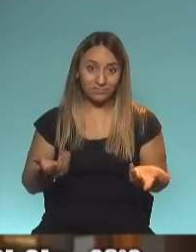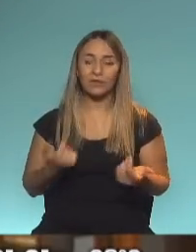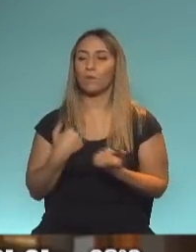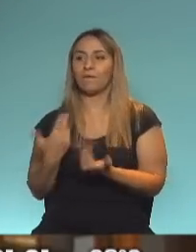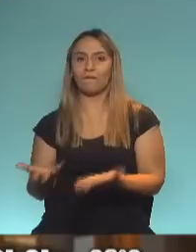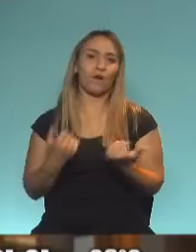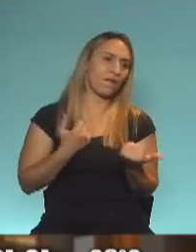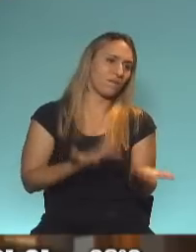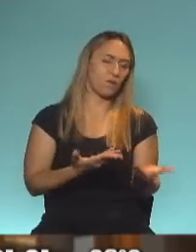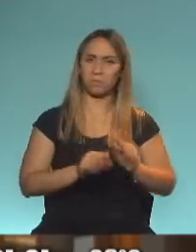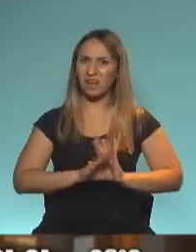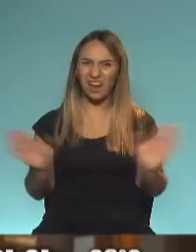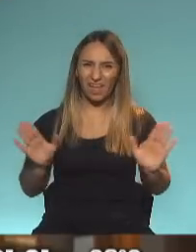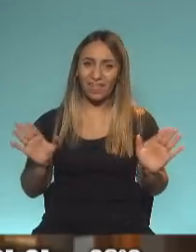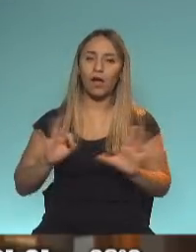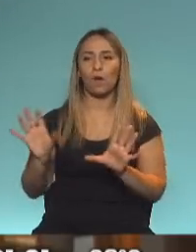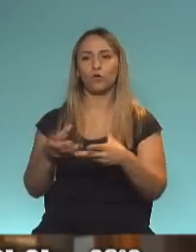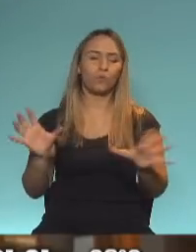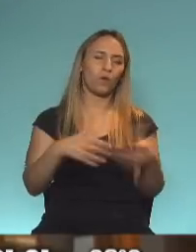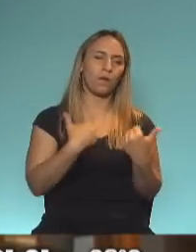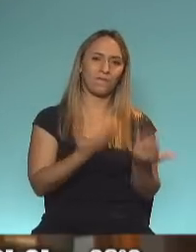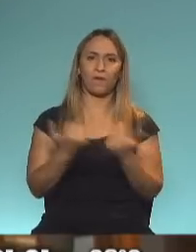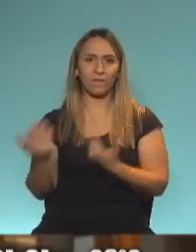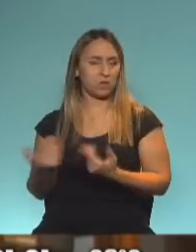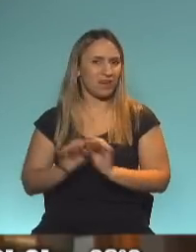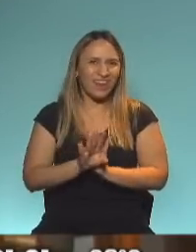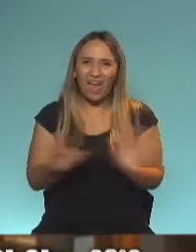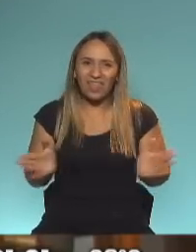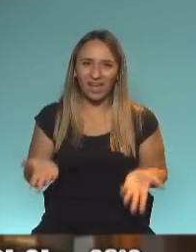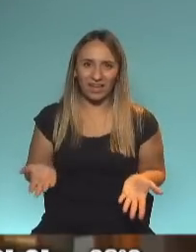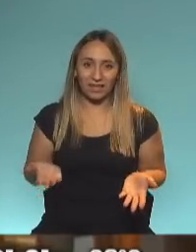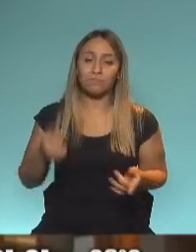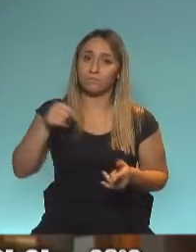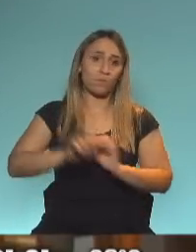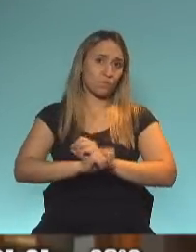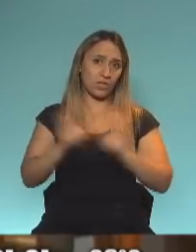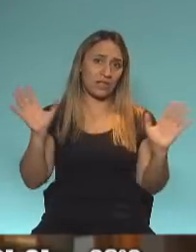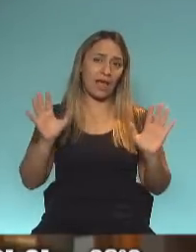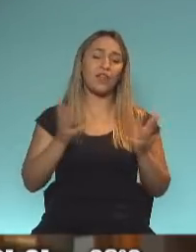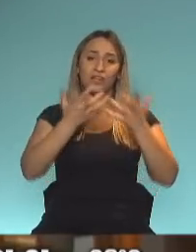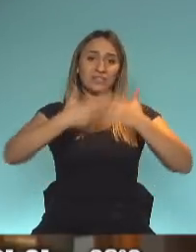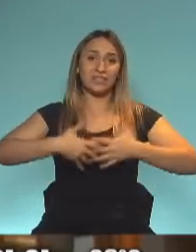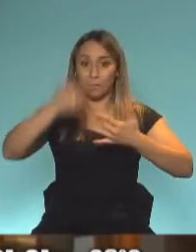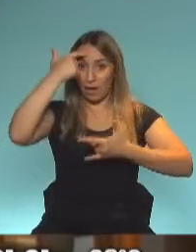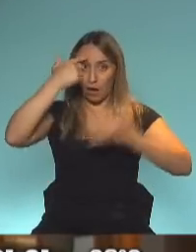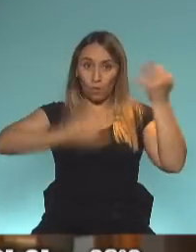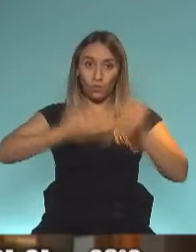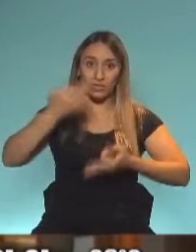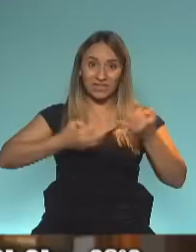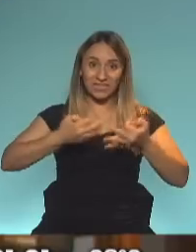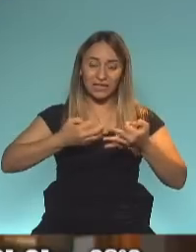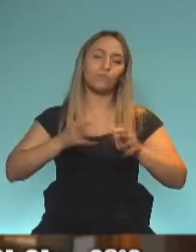de fulano, mengano, o tal grupo o tal otro. Pero acá está claro que tenemos un sistema de justicia que, por